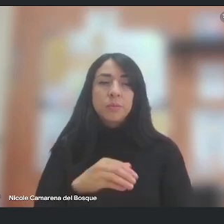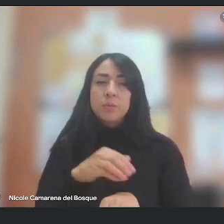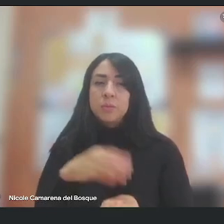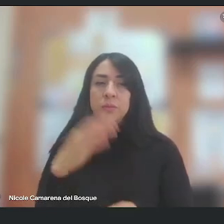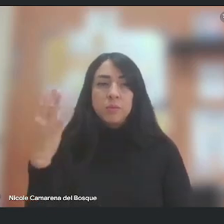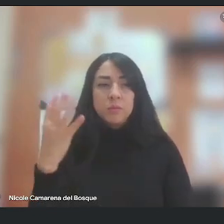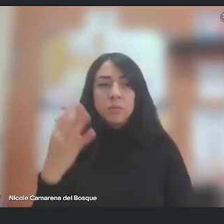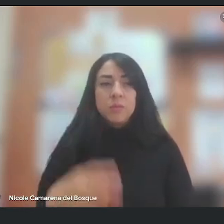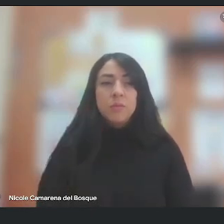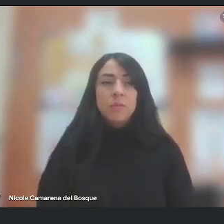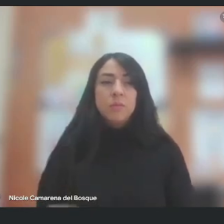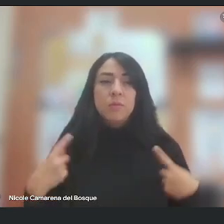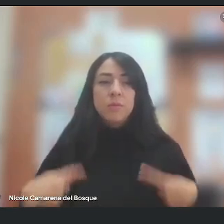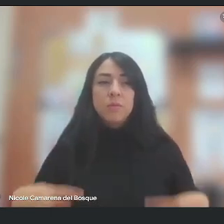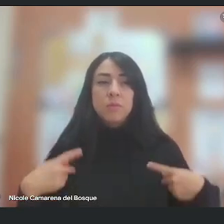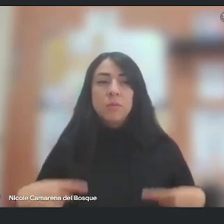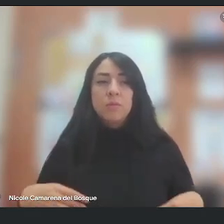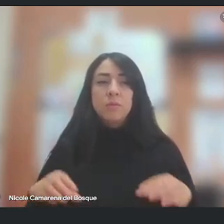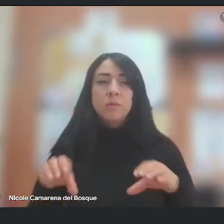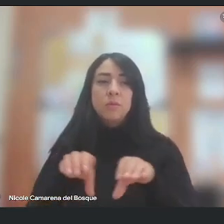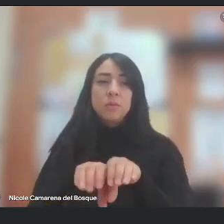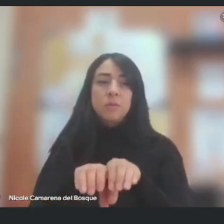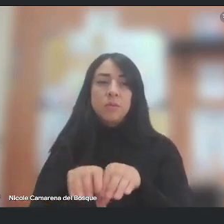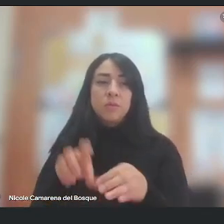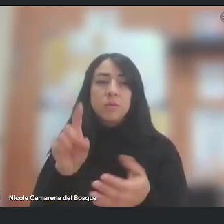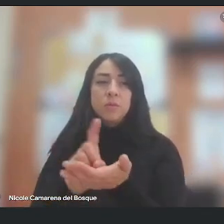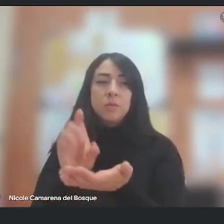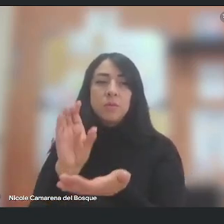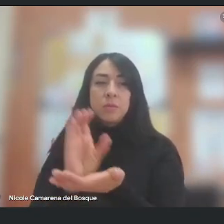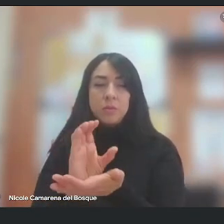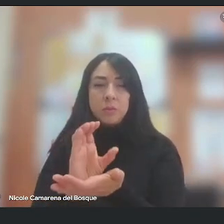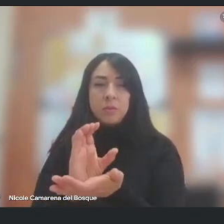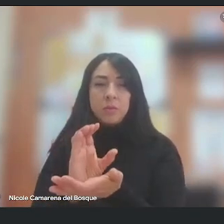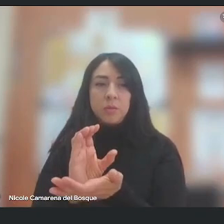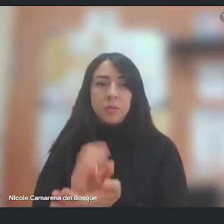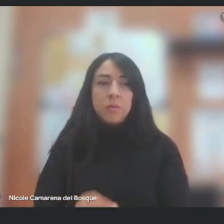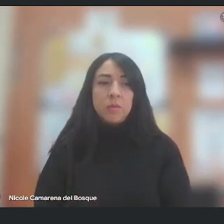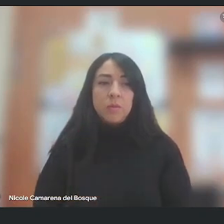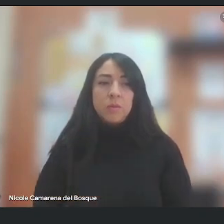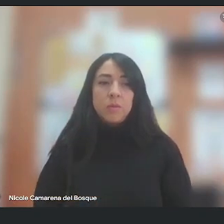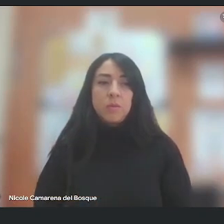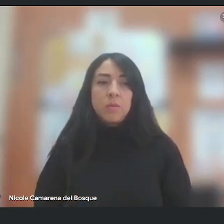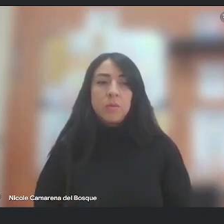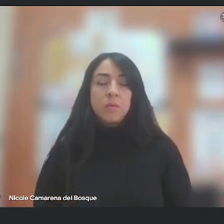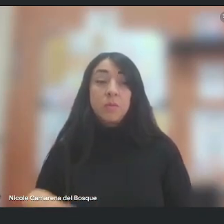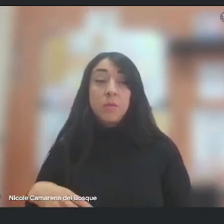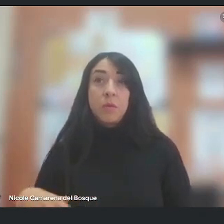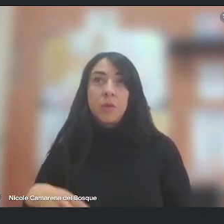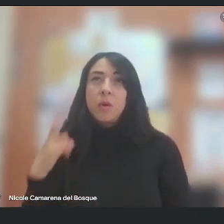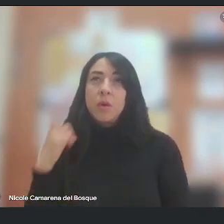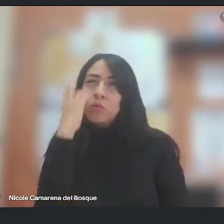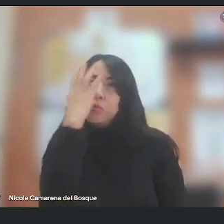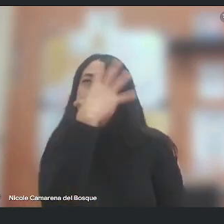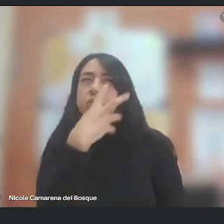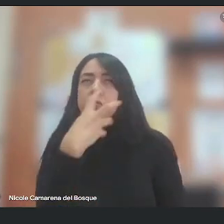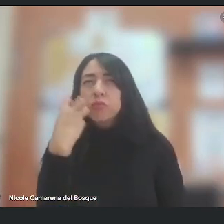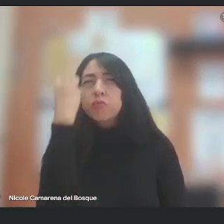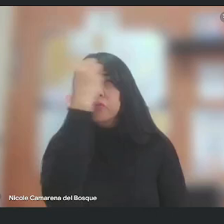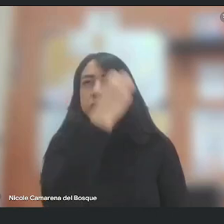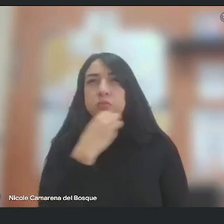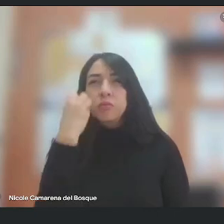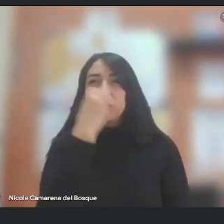personas, no encajan en los modelos de belleza y no nada más en los modelos que ha formado la